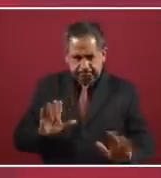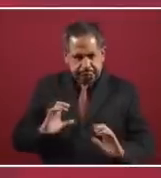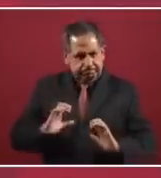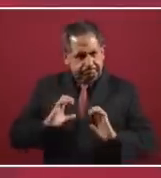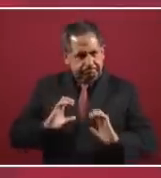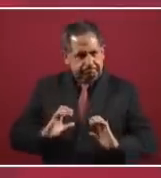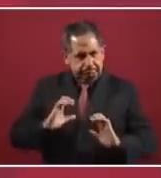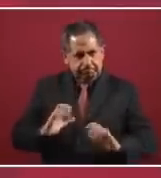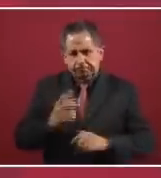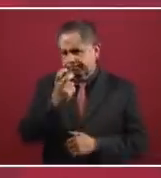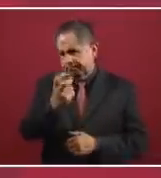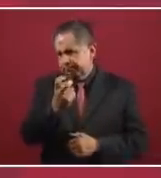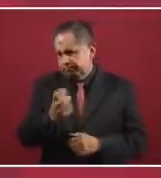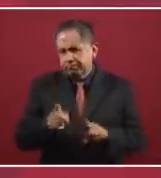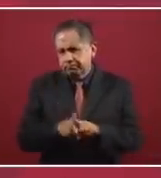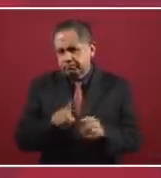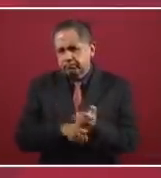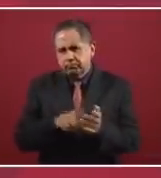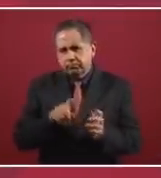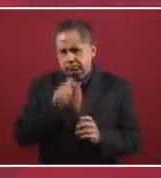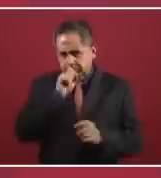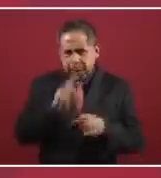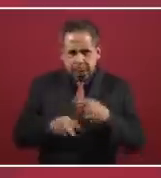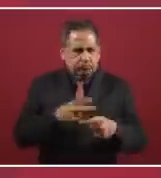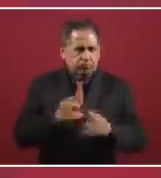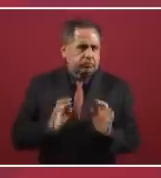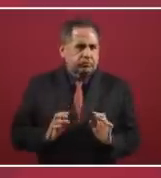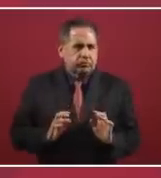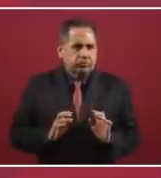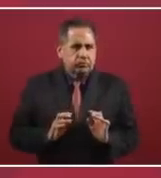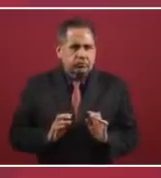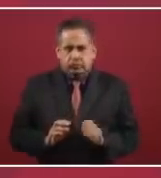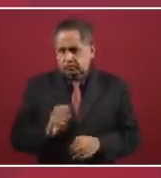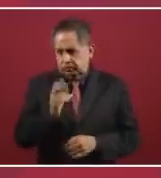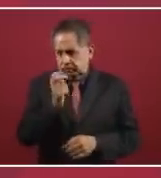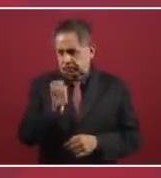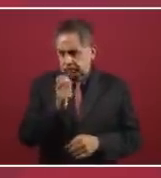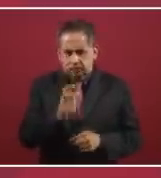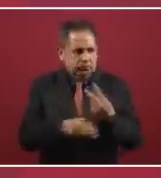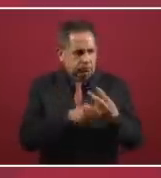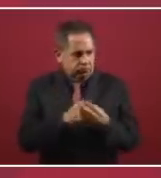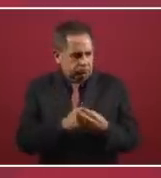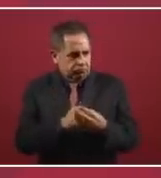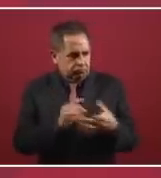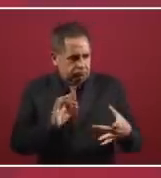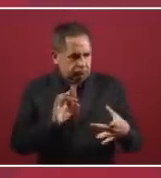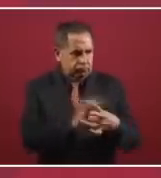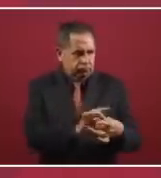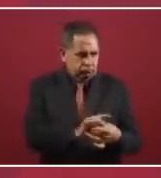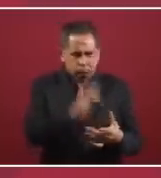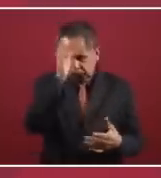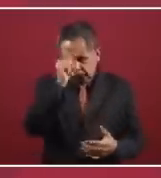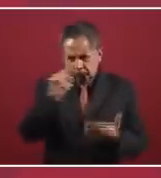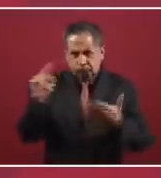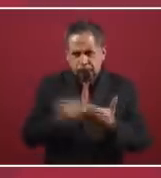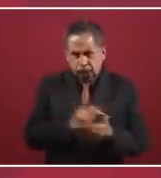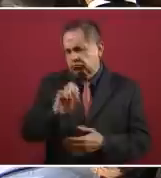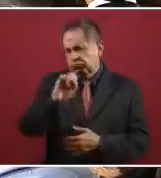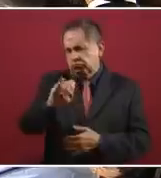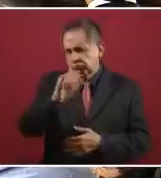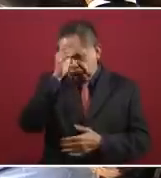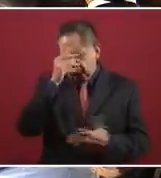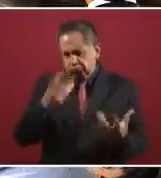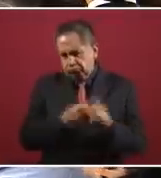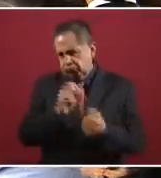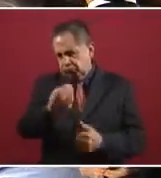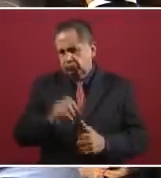Y así fue. ¿Sí? Y así se va a lograr, espero, el acuerdo conjunto.